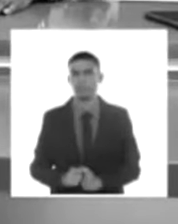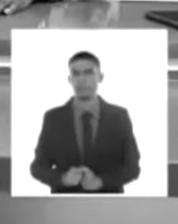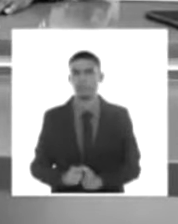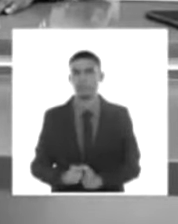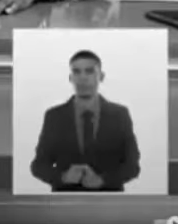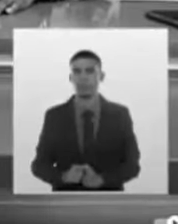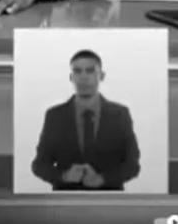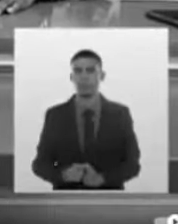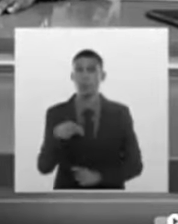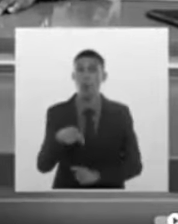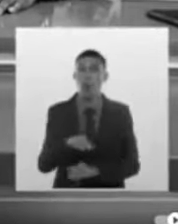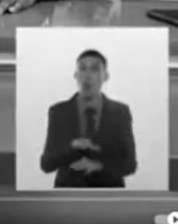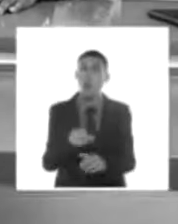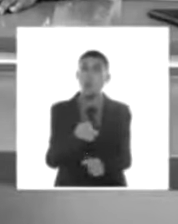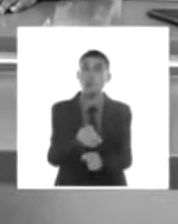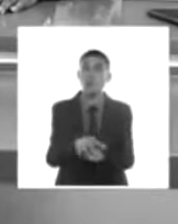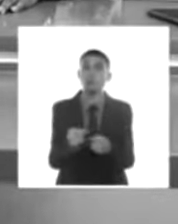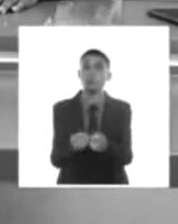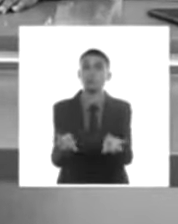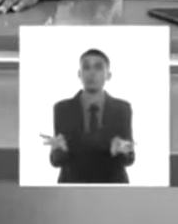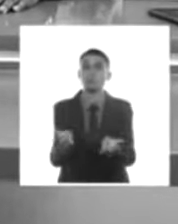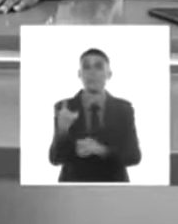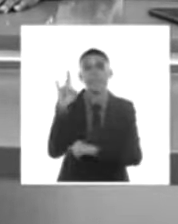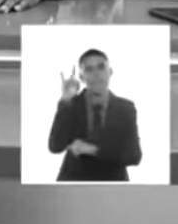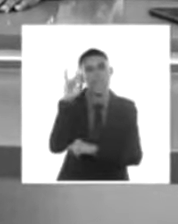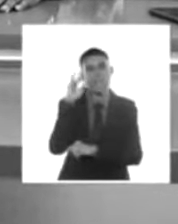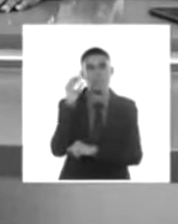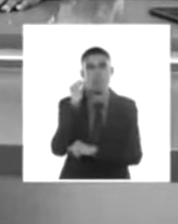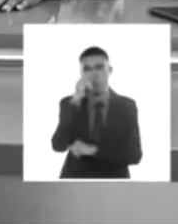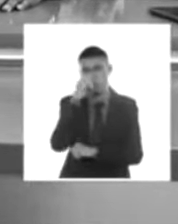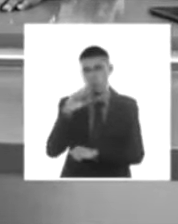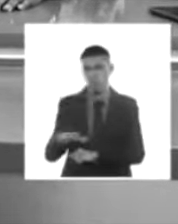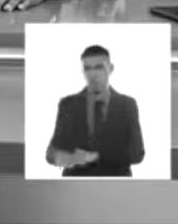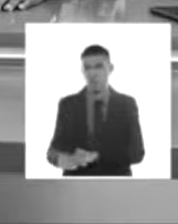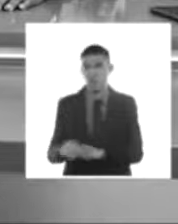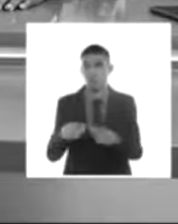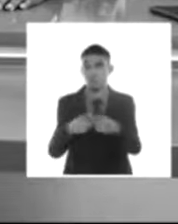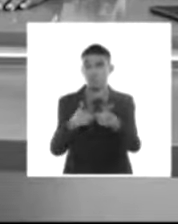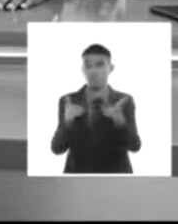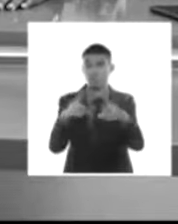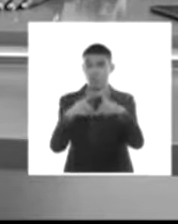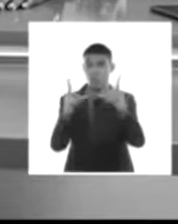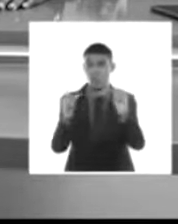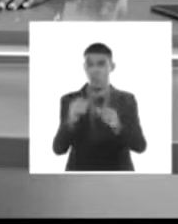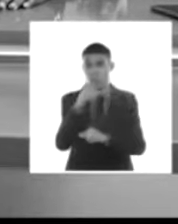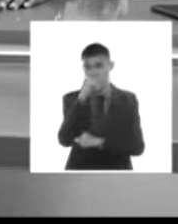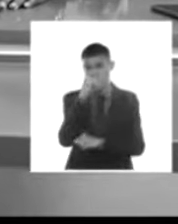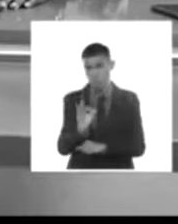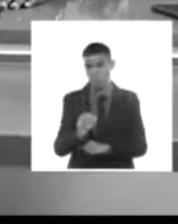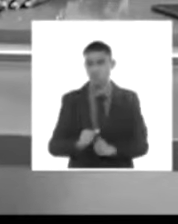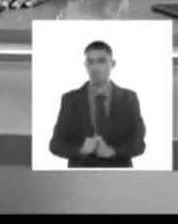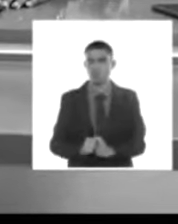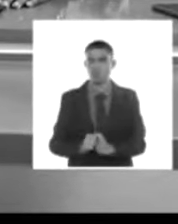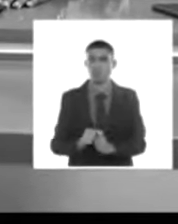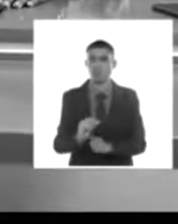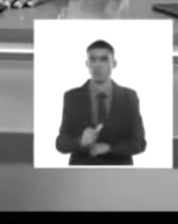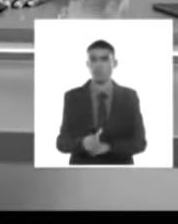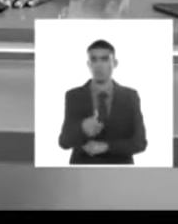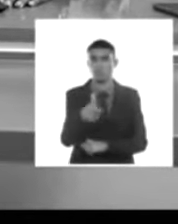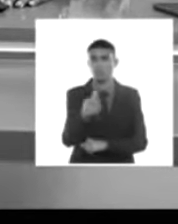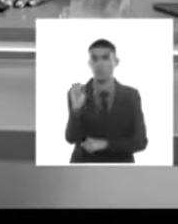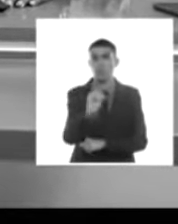Hoy comenzó la distribución de leche en polvo destinada a los niños y niñas de todo el país en las edades establecidas. El presidente de la